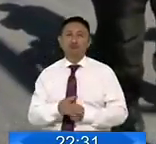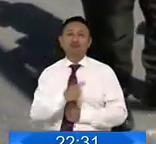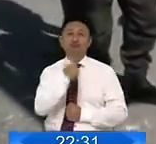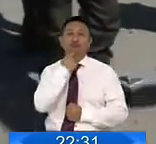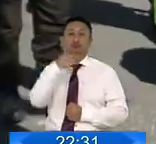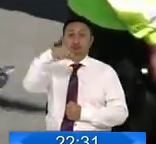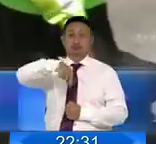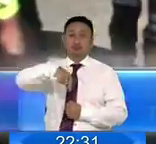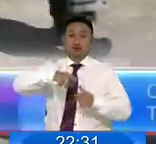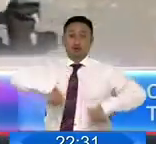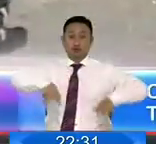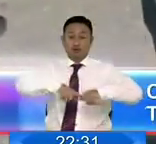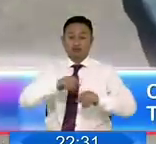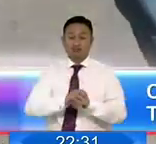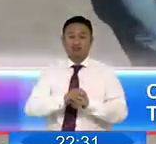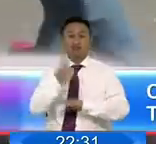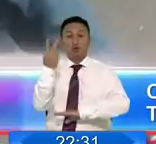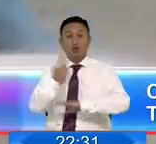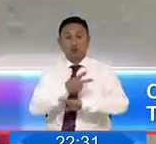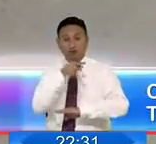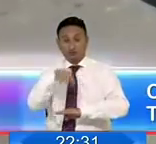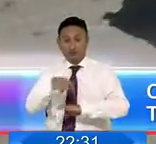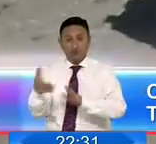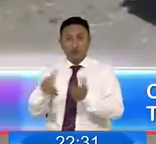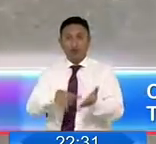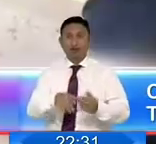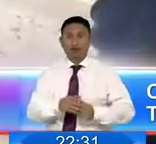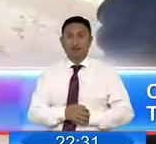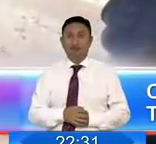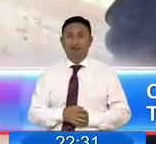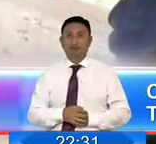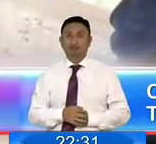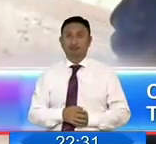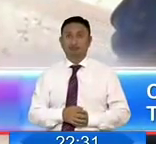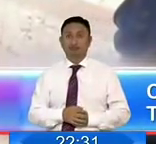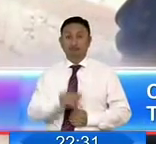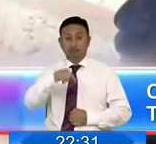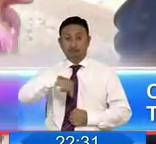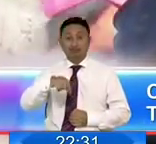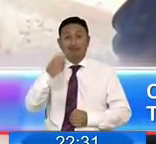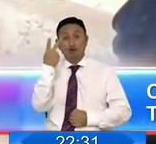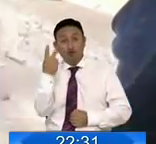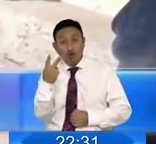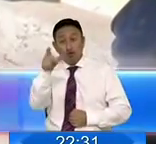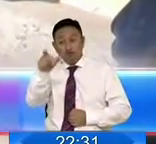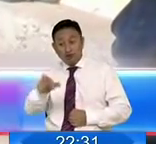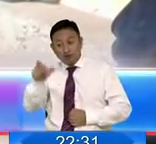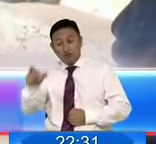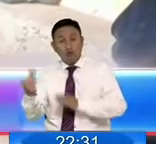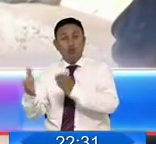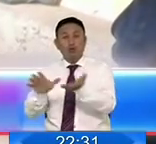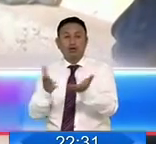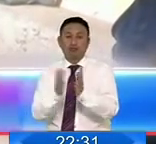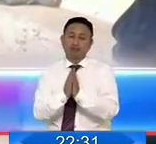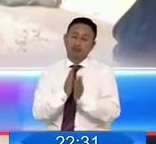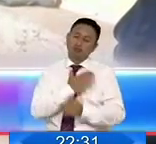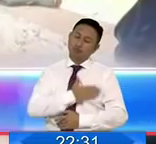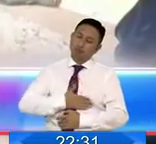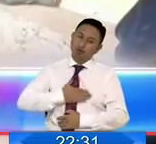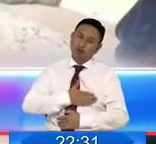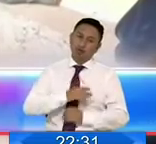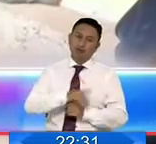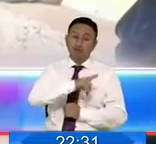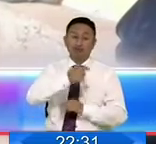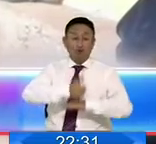sector es la segunda muerte en lo que va del año. Con esto ya son dos muertos que hay, que por favor tome la carta de asunto